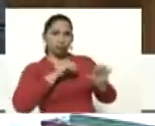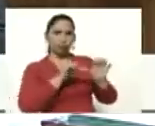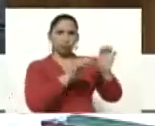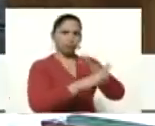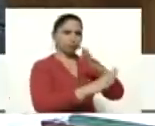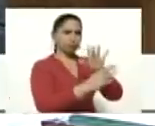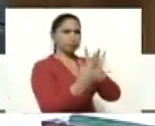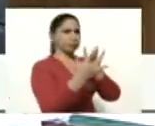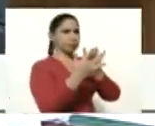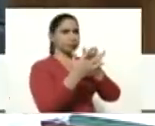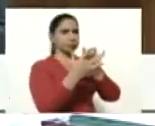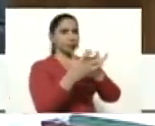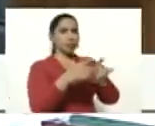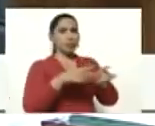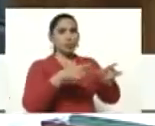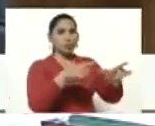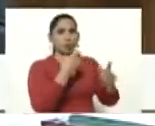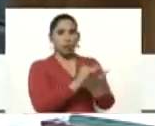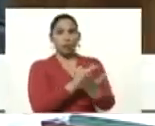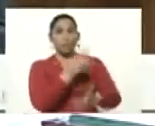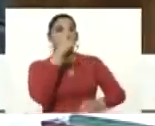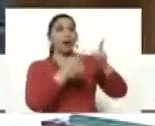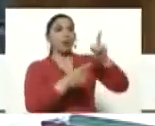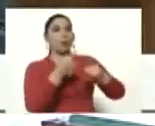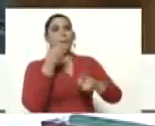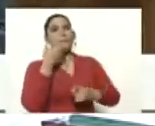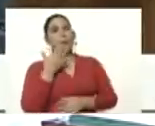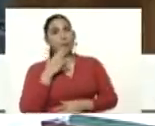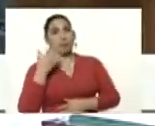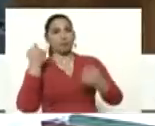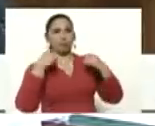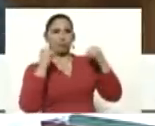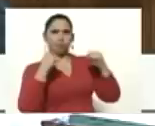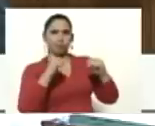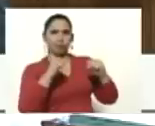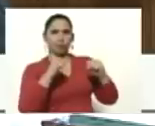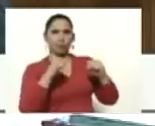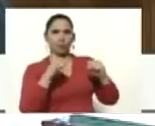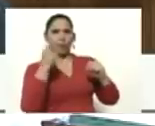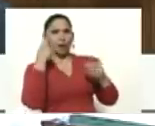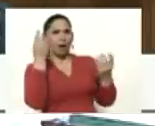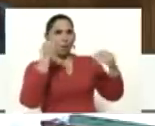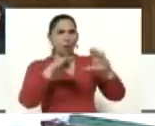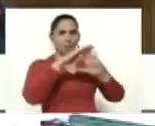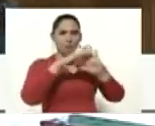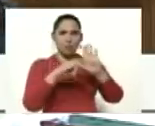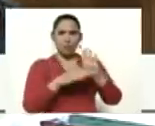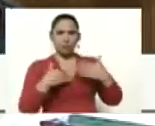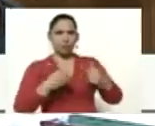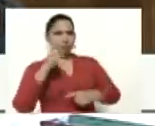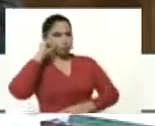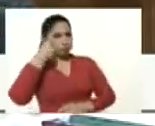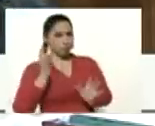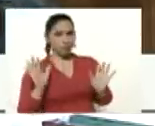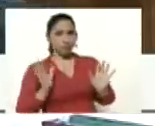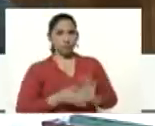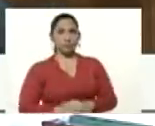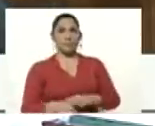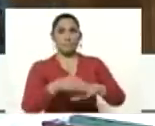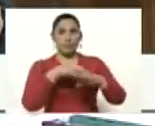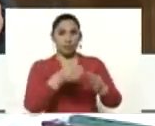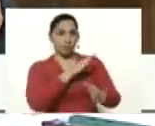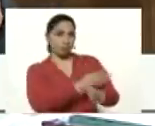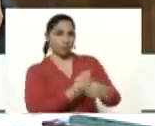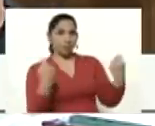estos sectores económicos, algunos de ellos se estaban preparando con los protocolos de seguridad. Recordemos que el Ministerio del